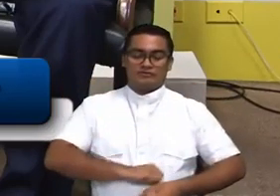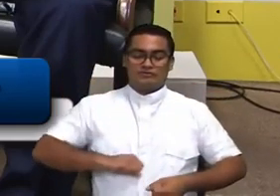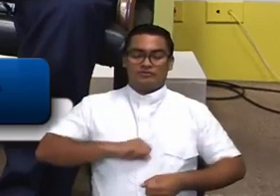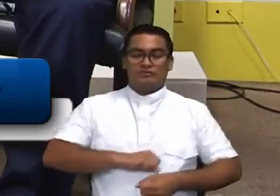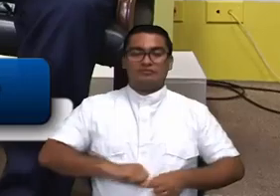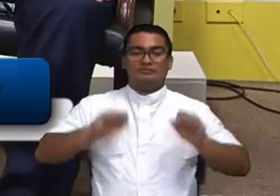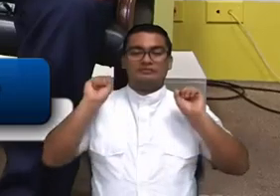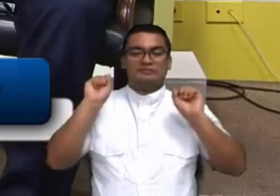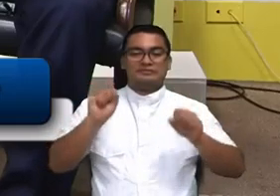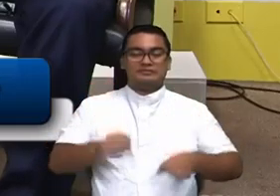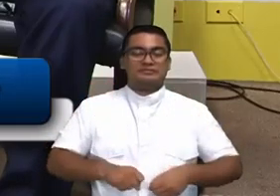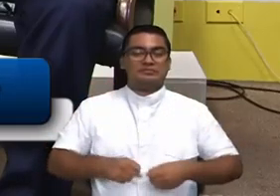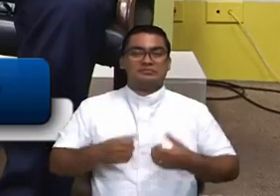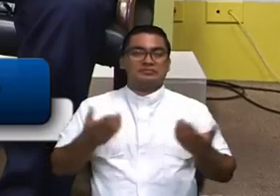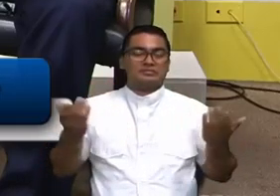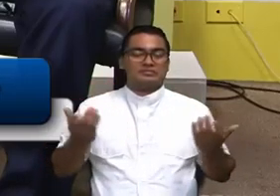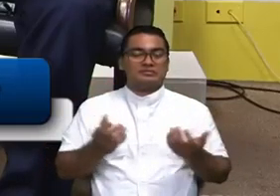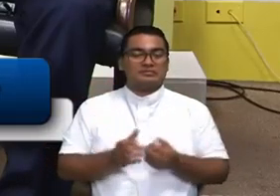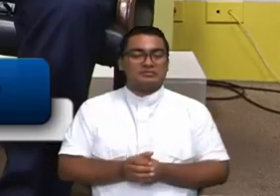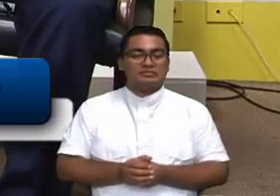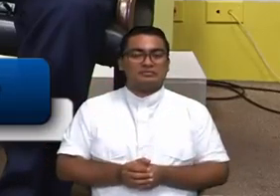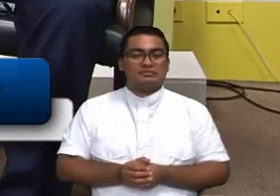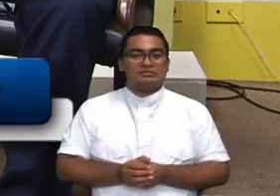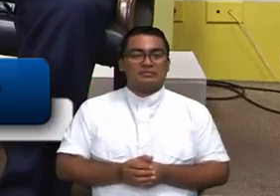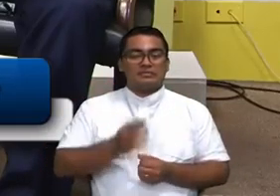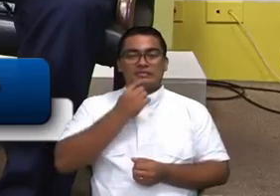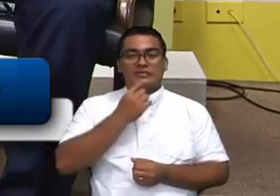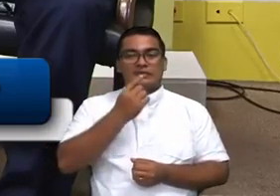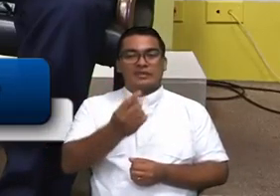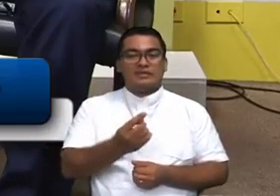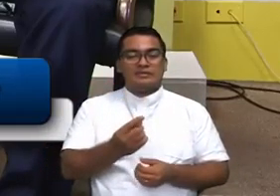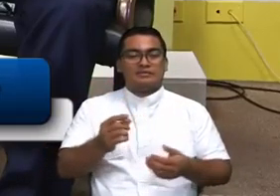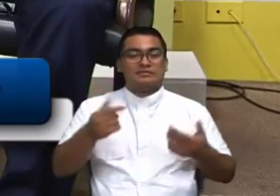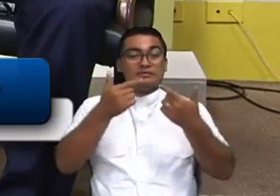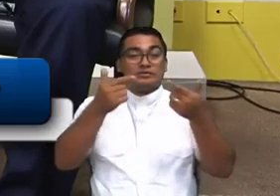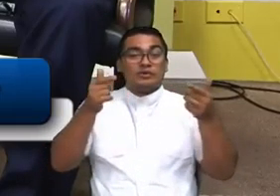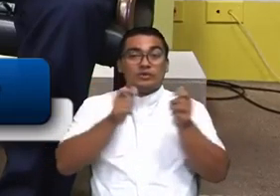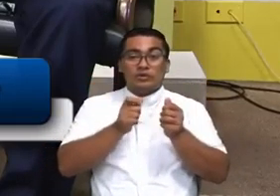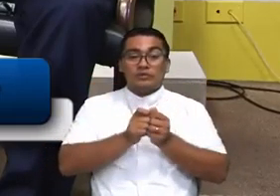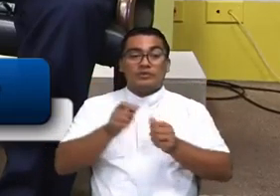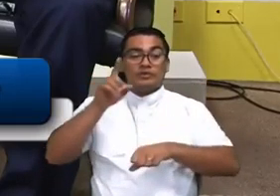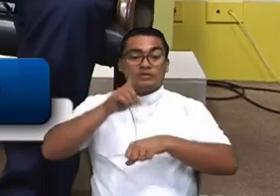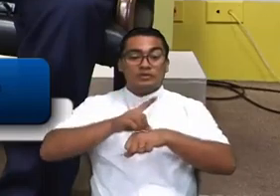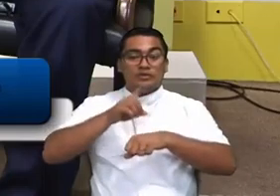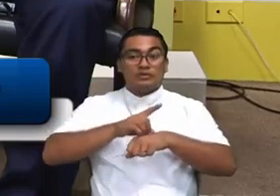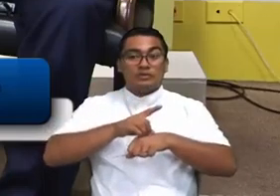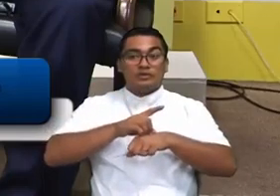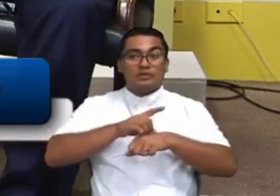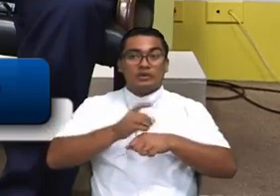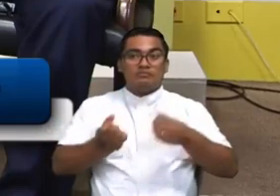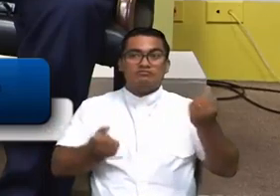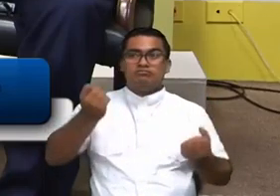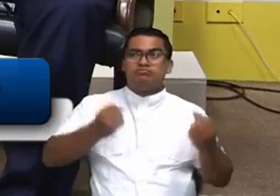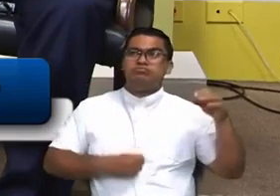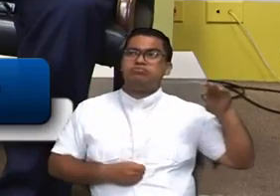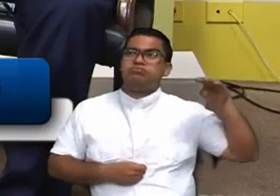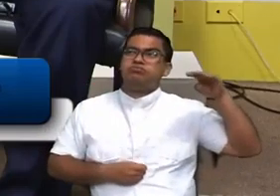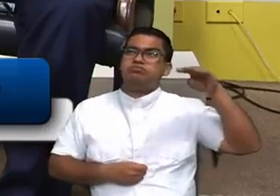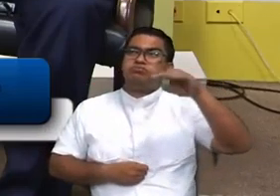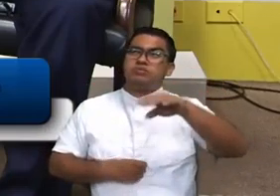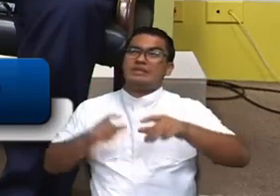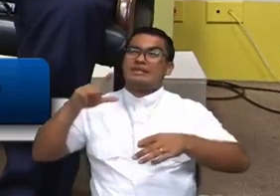y lleguen hasta la comunidad más rural, por ejemplo. La brigada de salud que viajan a los departamentos, que viajan a las